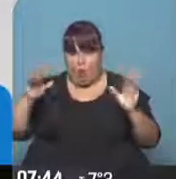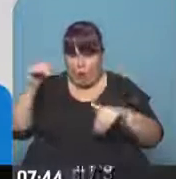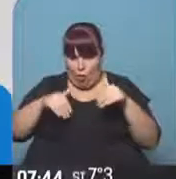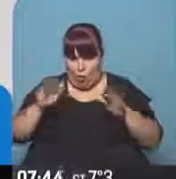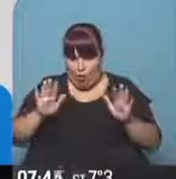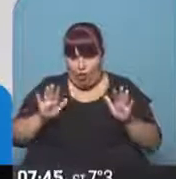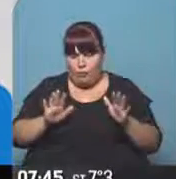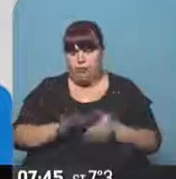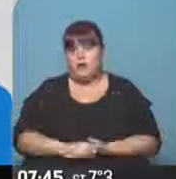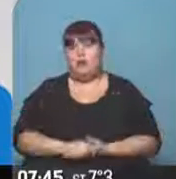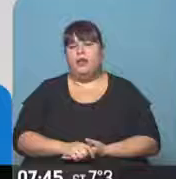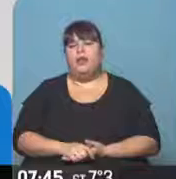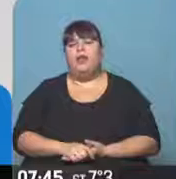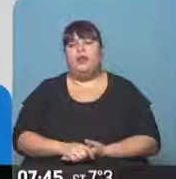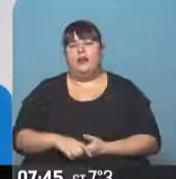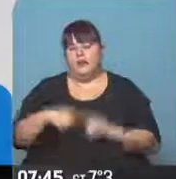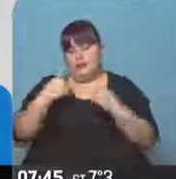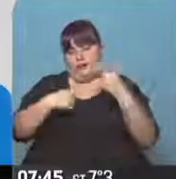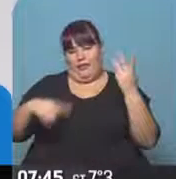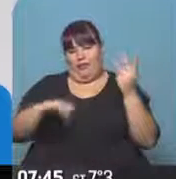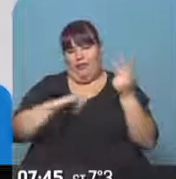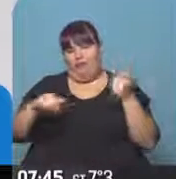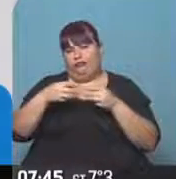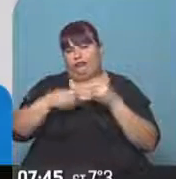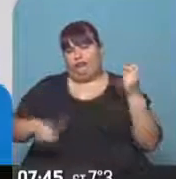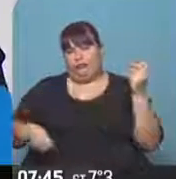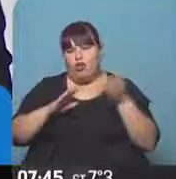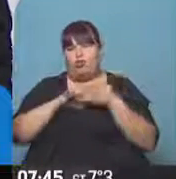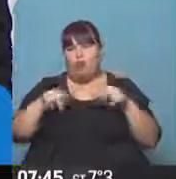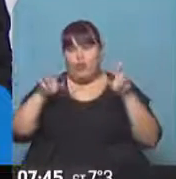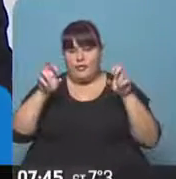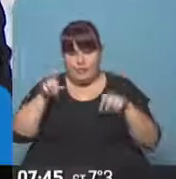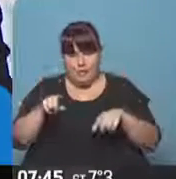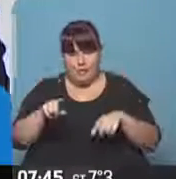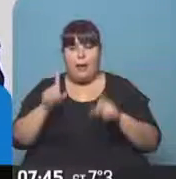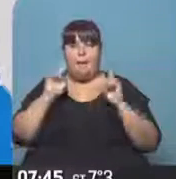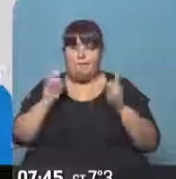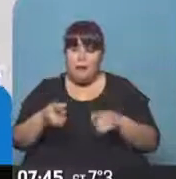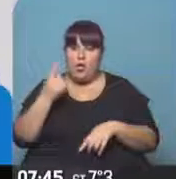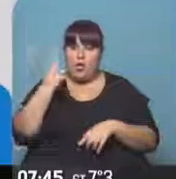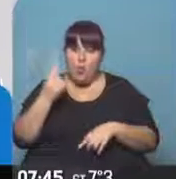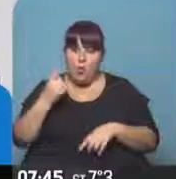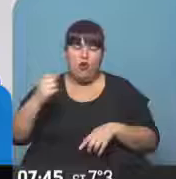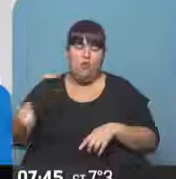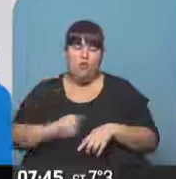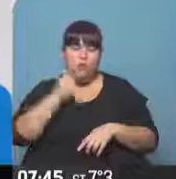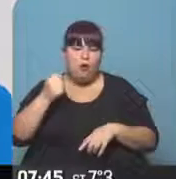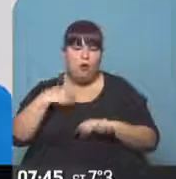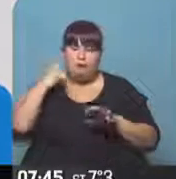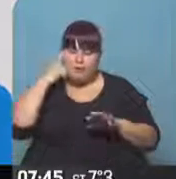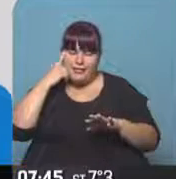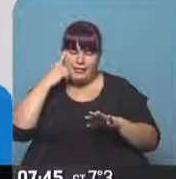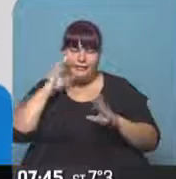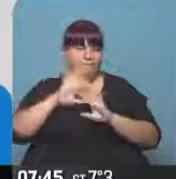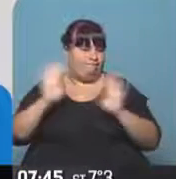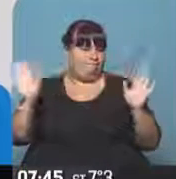comicio. Hubo infinidad de denuncias en ese sentido. Pero hay un hecho determinante que me parece que la